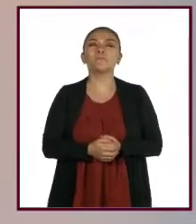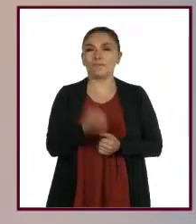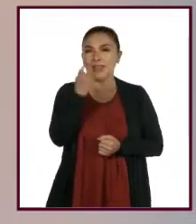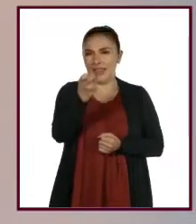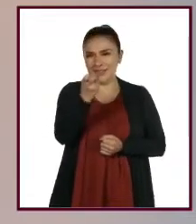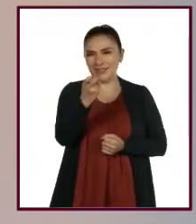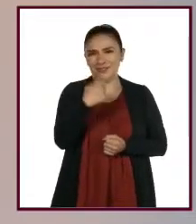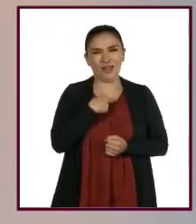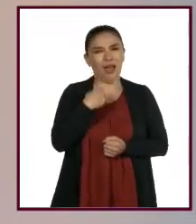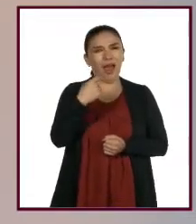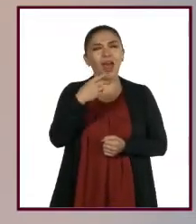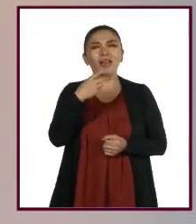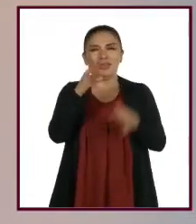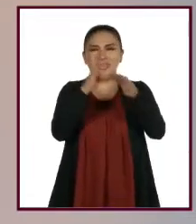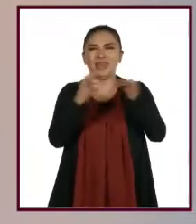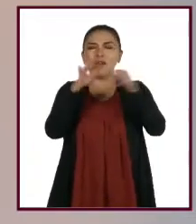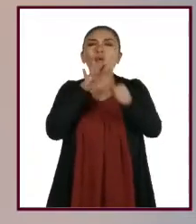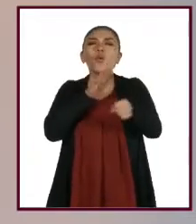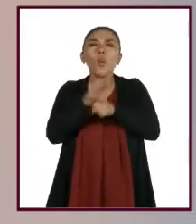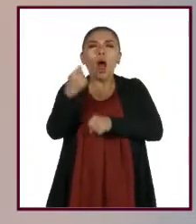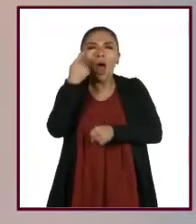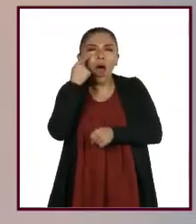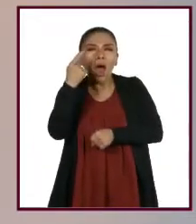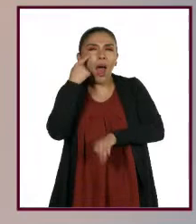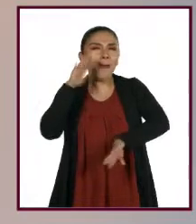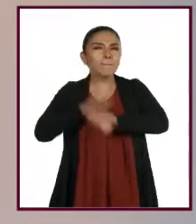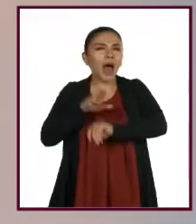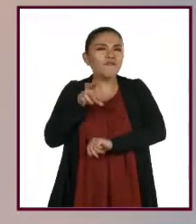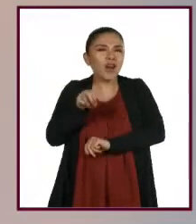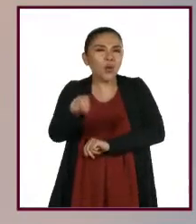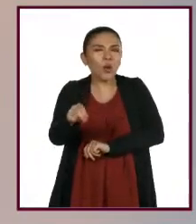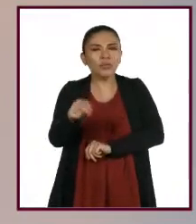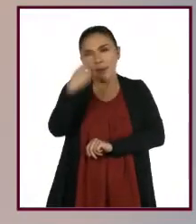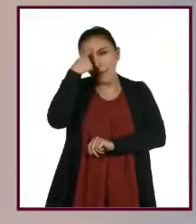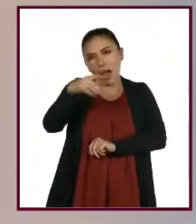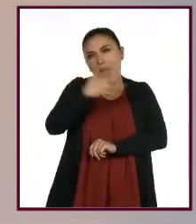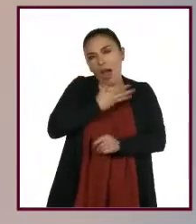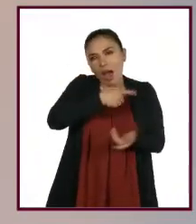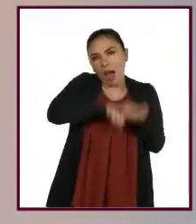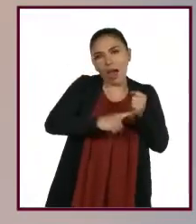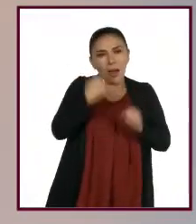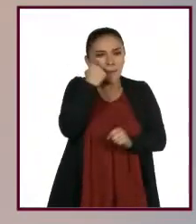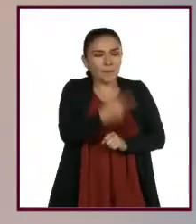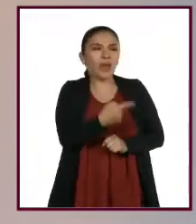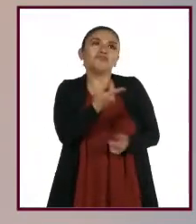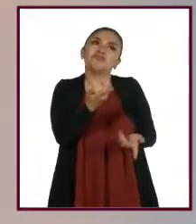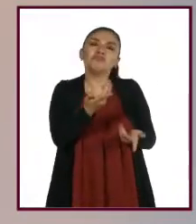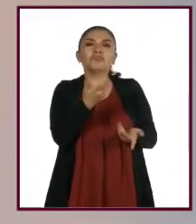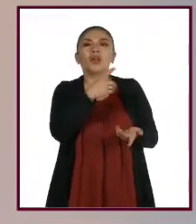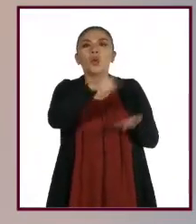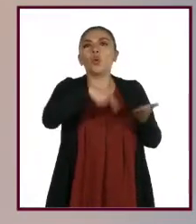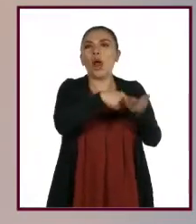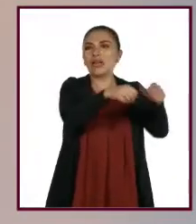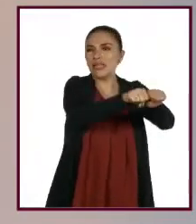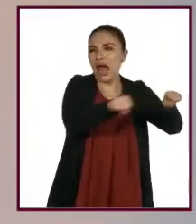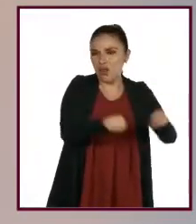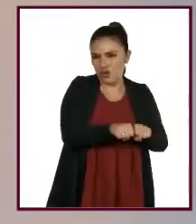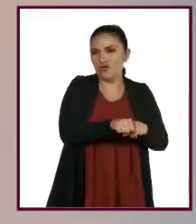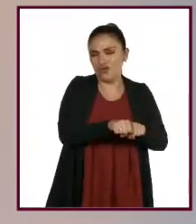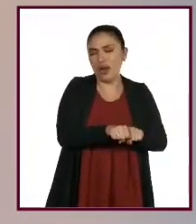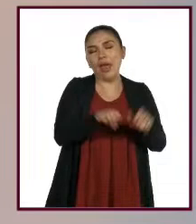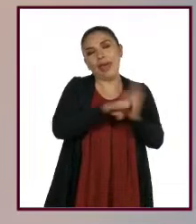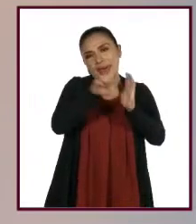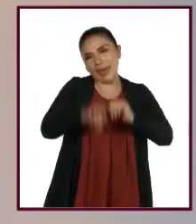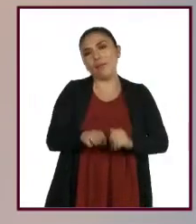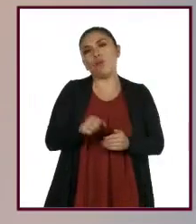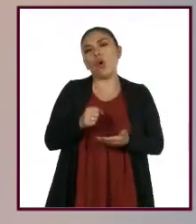los elementos más frecuentes o las sustancias, los productos más frecuentes que podemos ver en el aula, como lo pueden ser